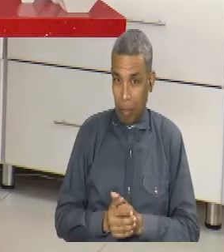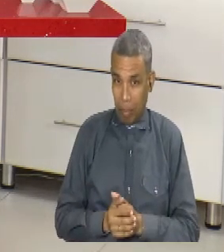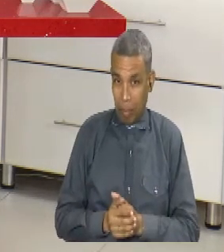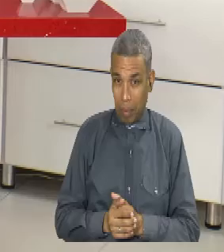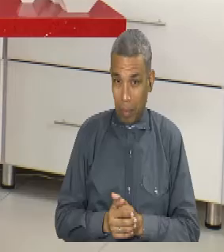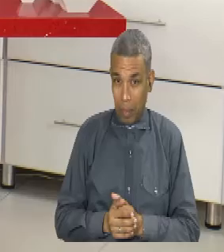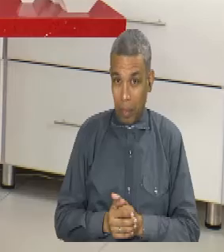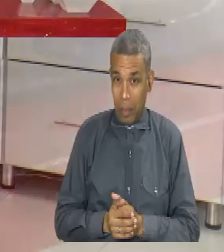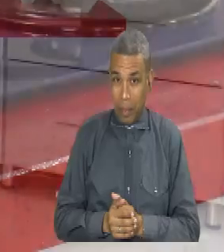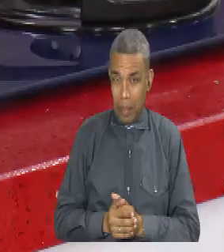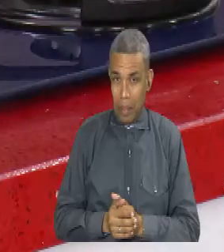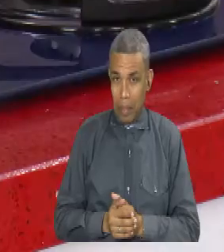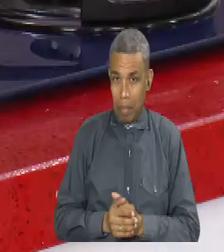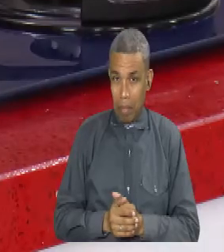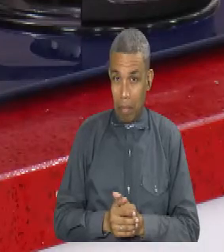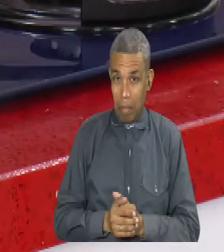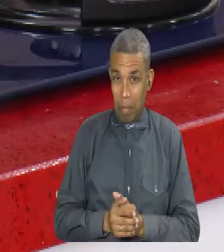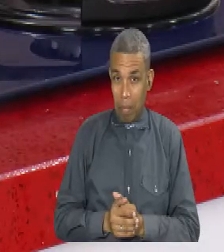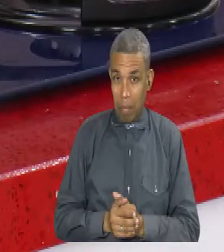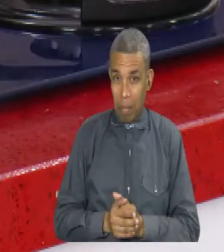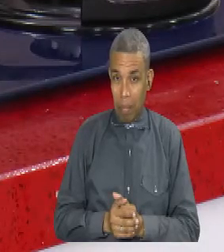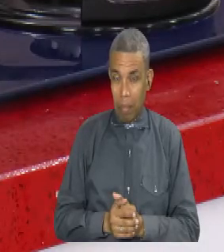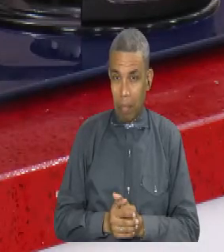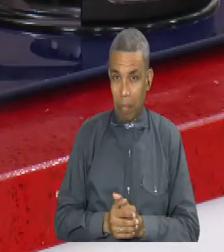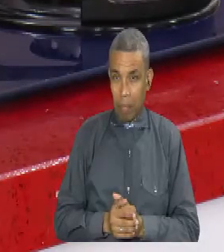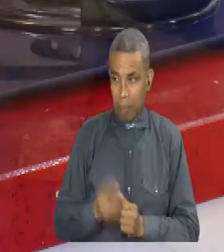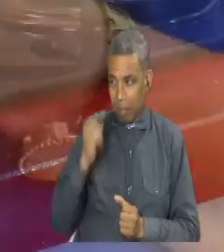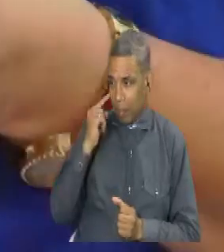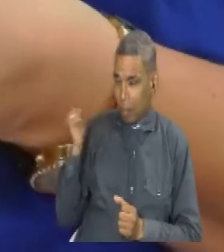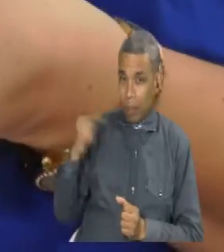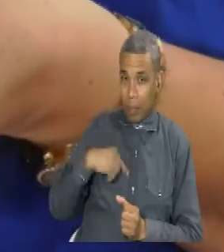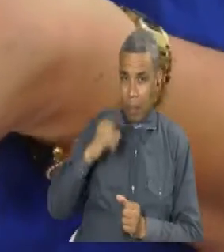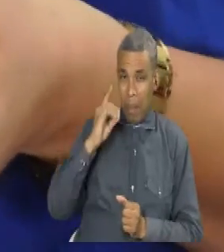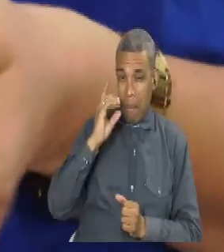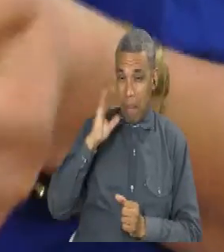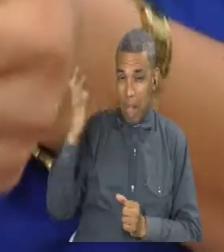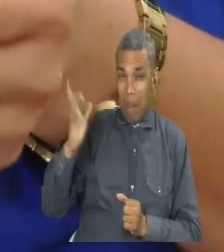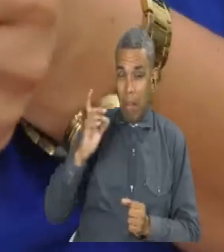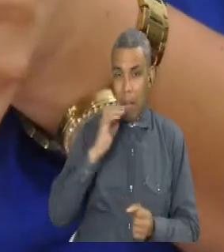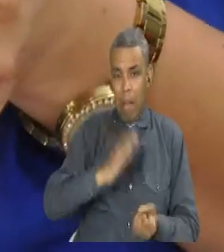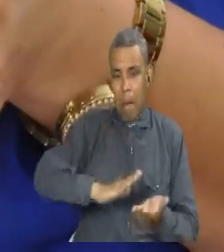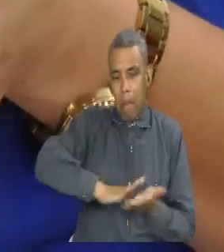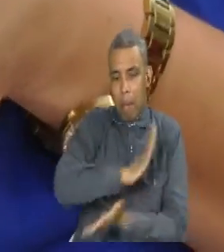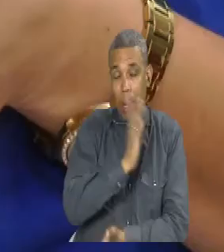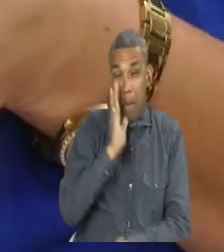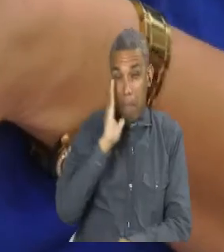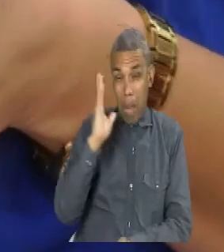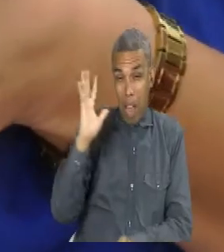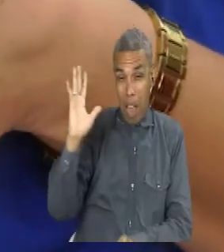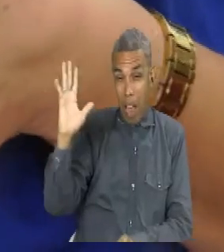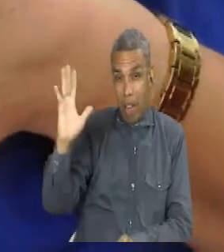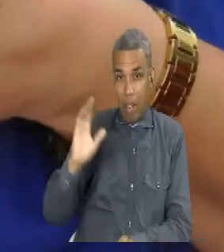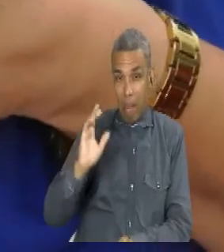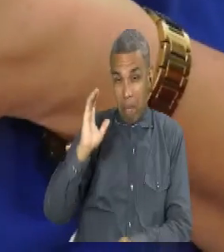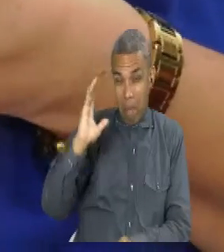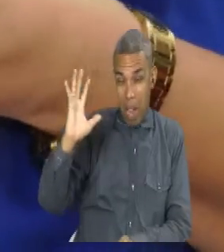dejar un moñito acá. Les vamos a dejar un moñito acá así como un caramelito. Ay. Como una